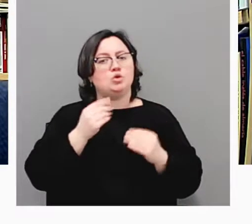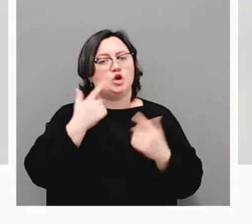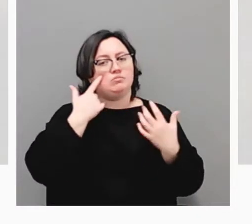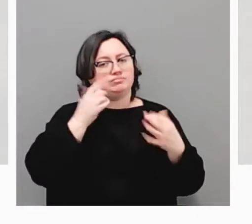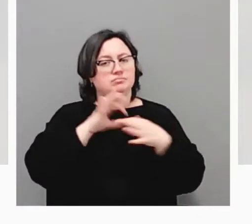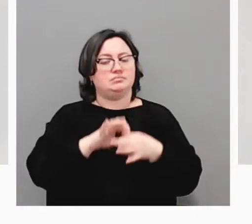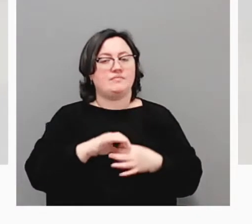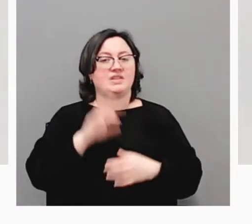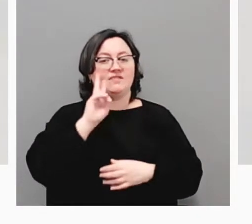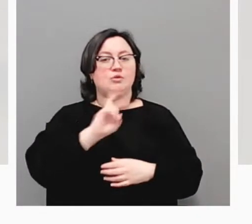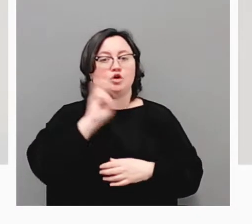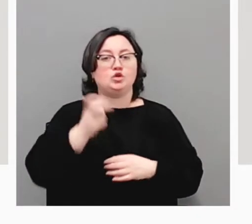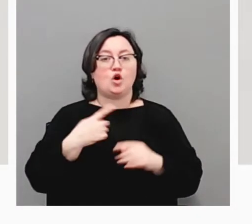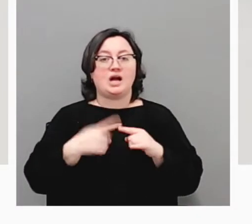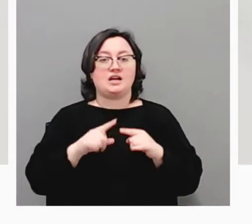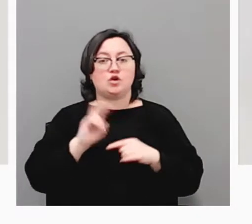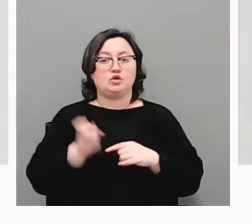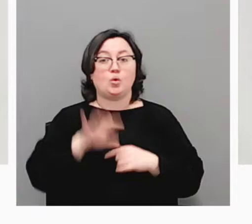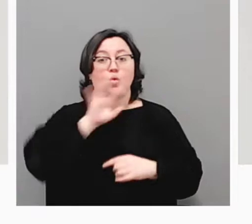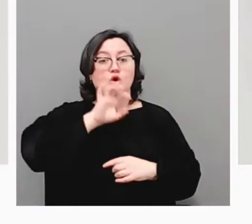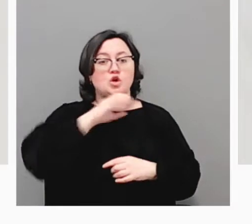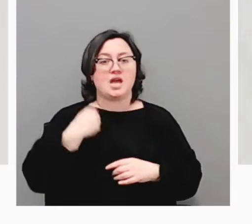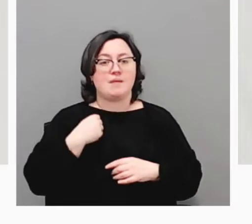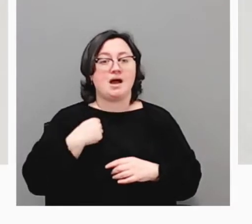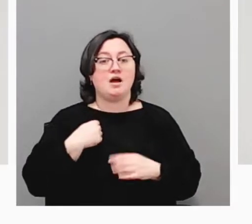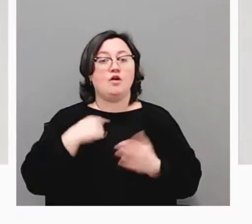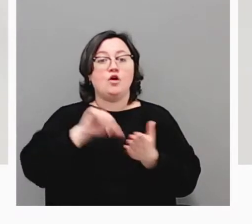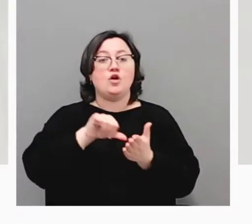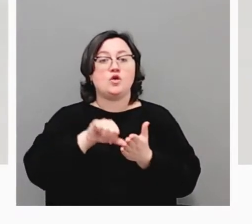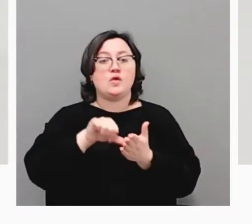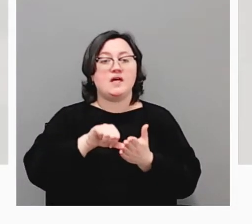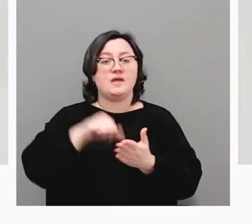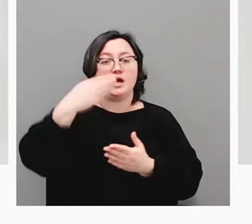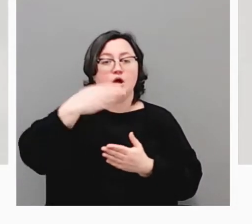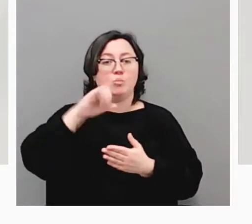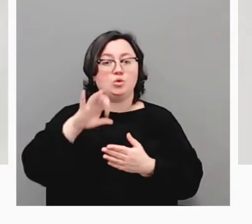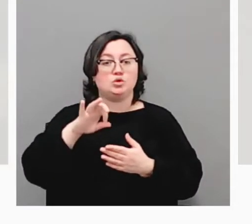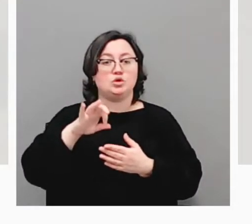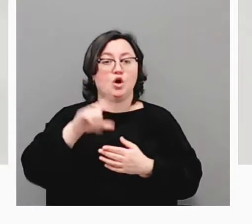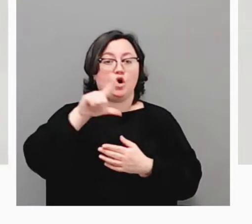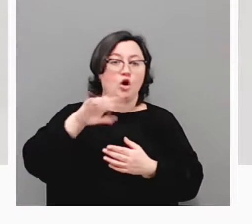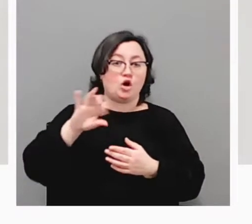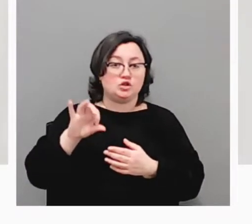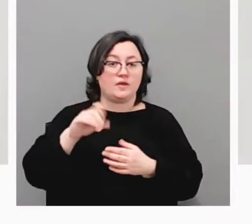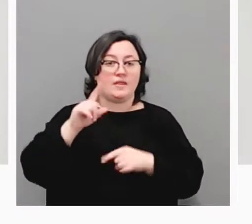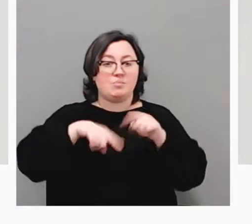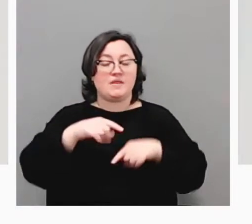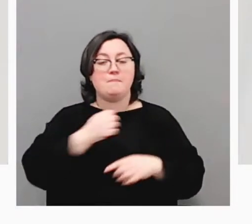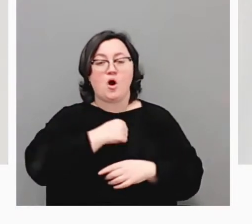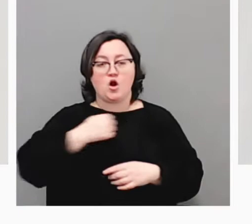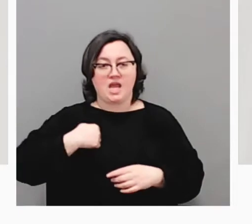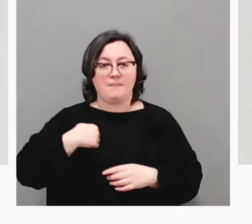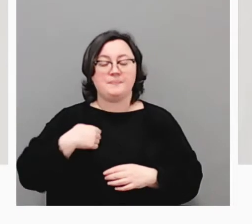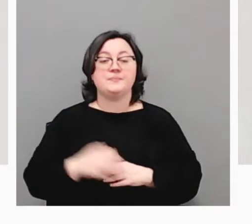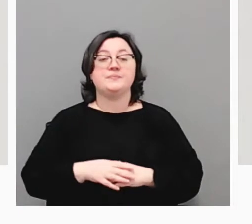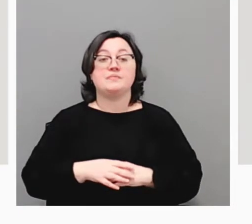Aquí tenemos también un caso muy curioso. Se encuentra en la ciudad de Łódź, o Lodz, según lo pronunciemos, en Polonia,